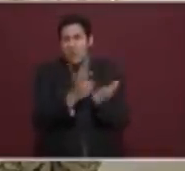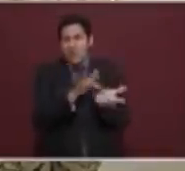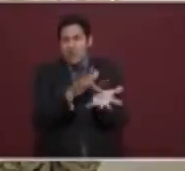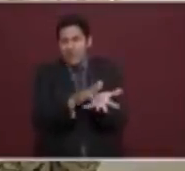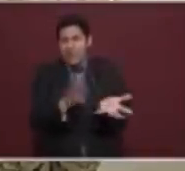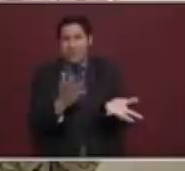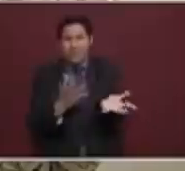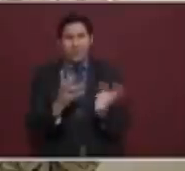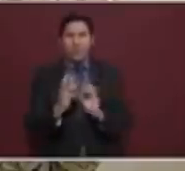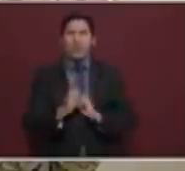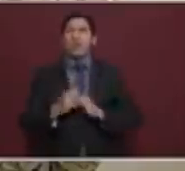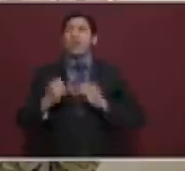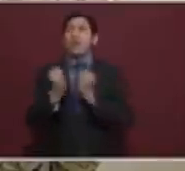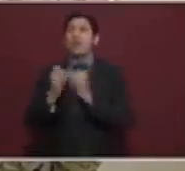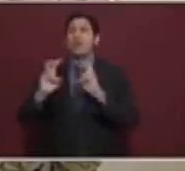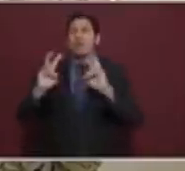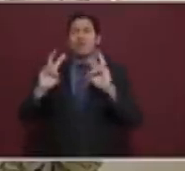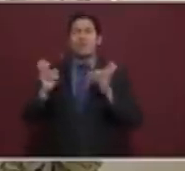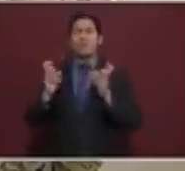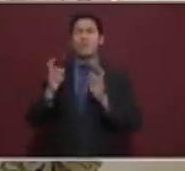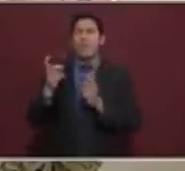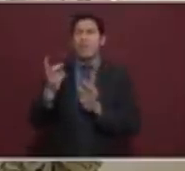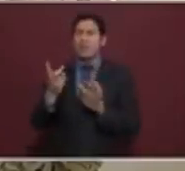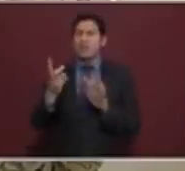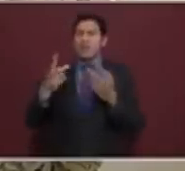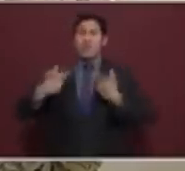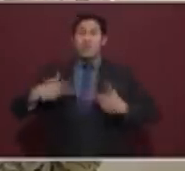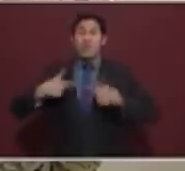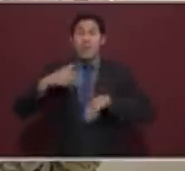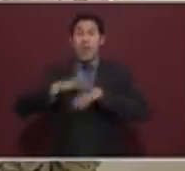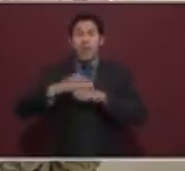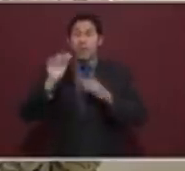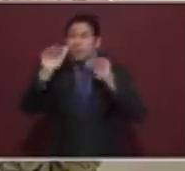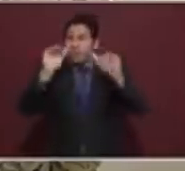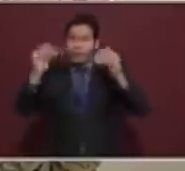del reclutamiento aquí hablará mi general